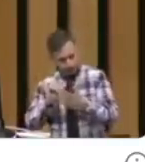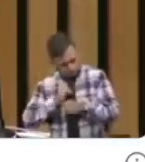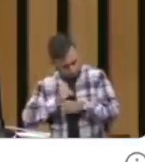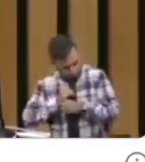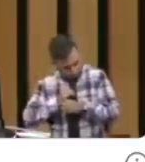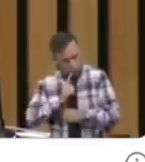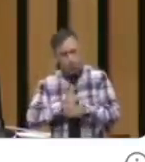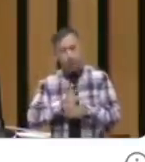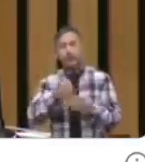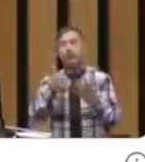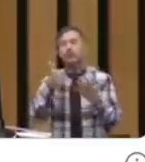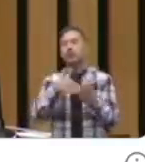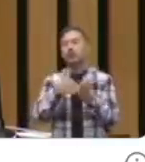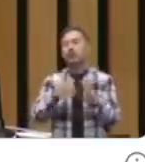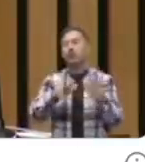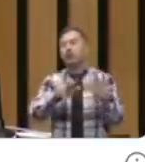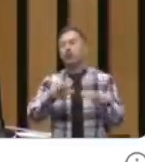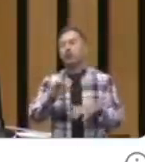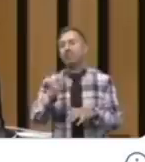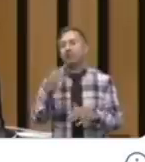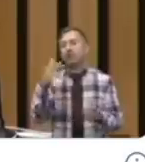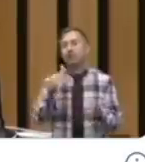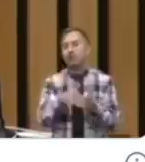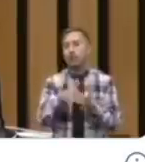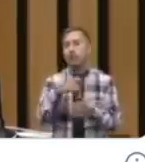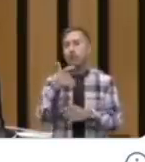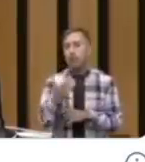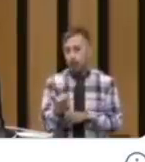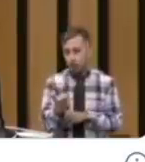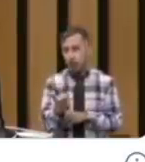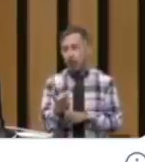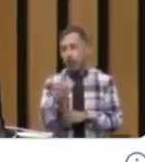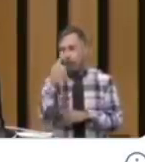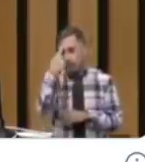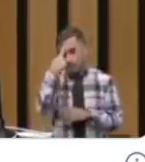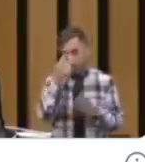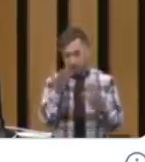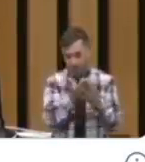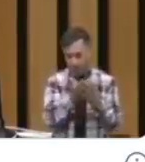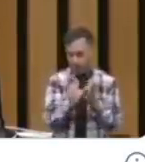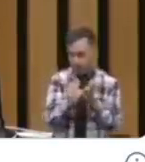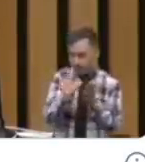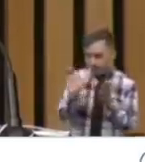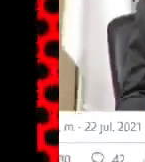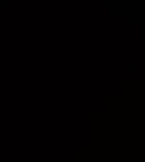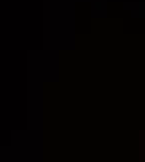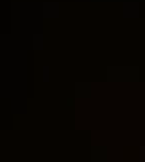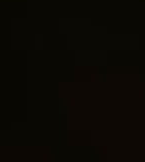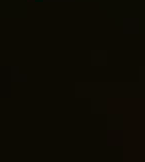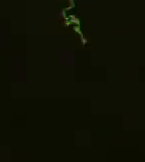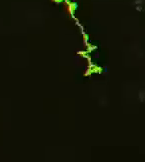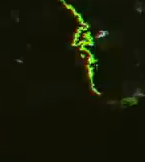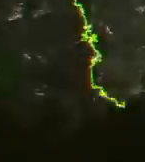que 6 millones 862 mil pesos se destinaron a la campaña de samuel garcía